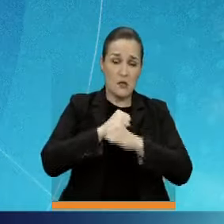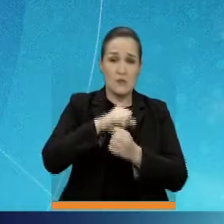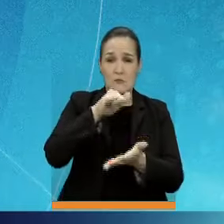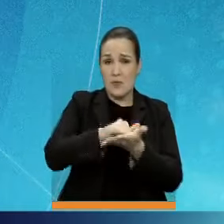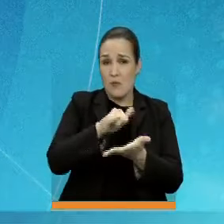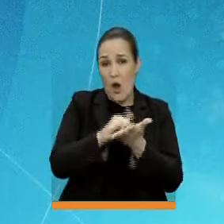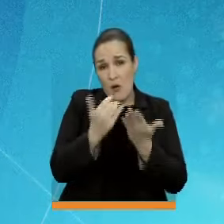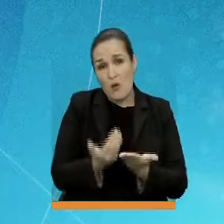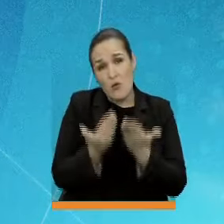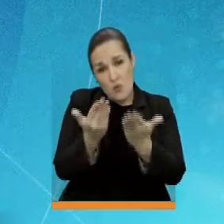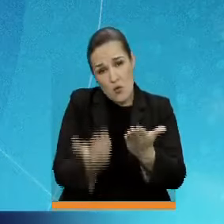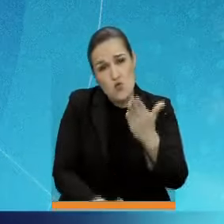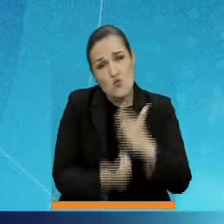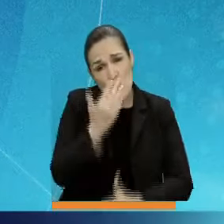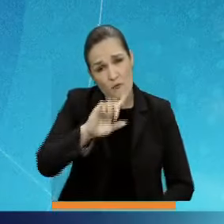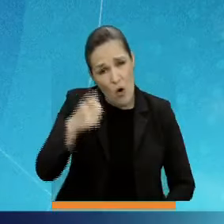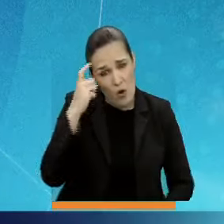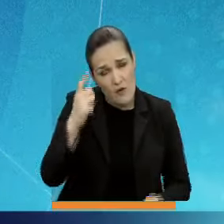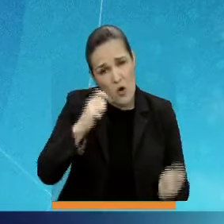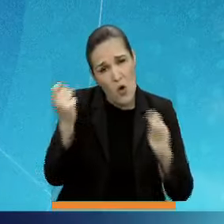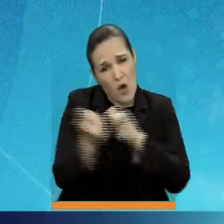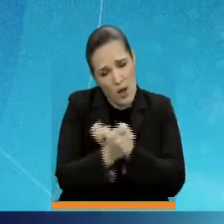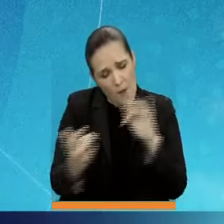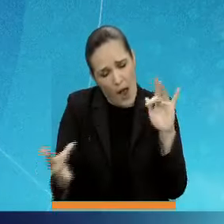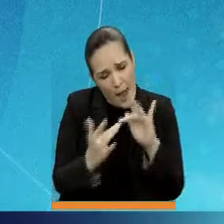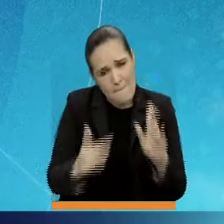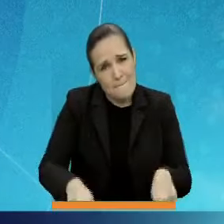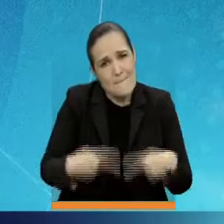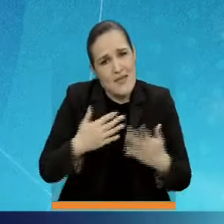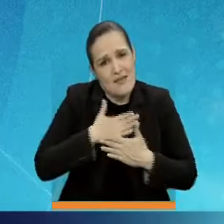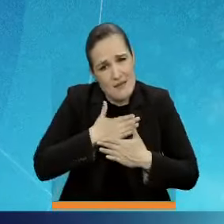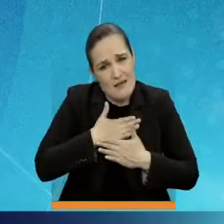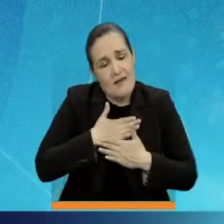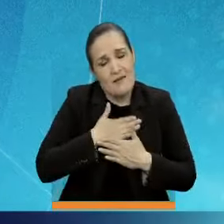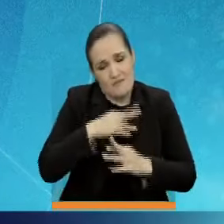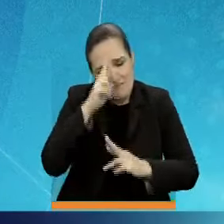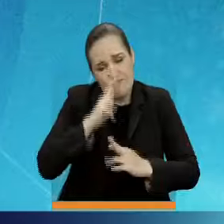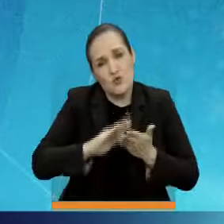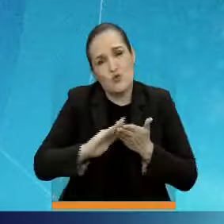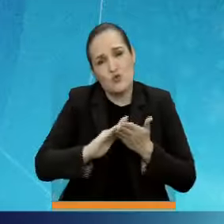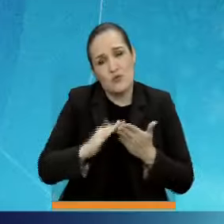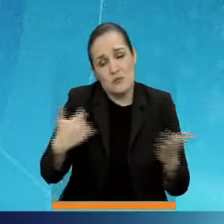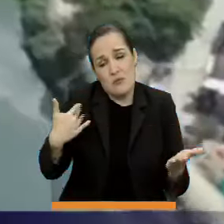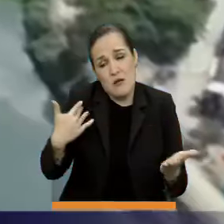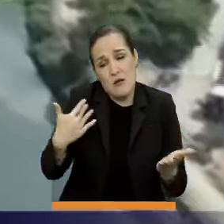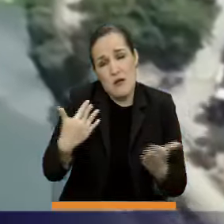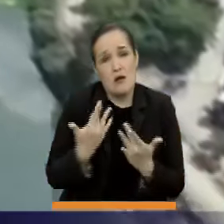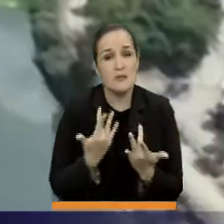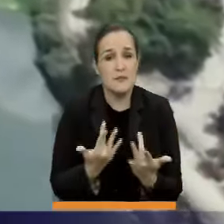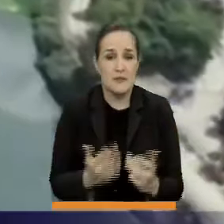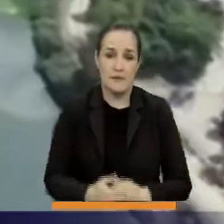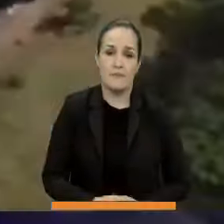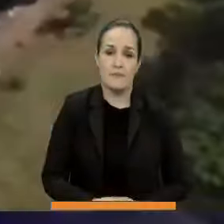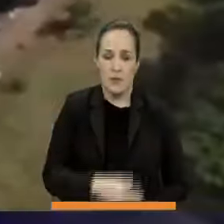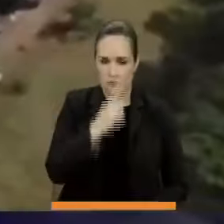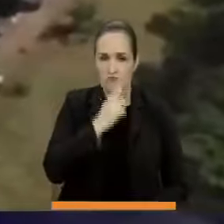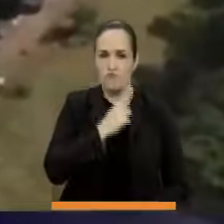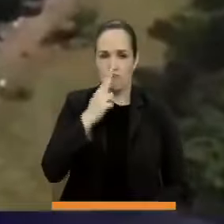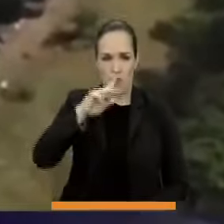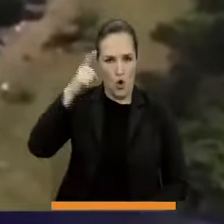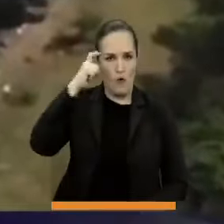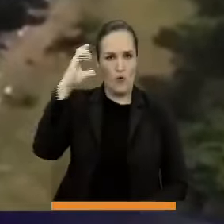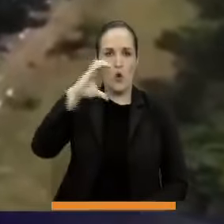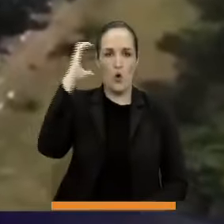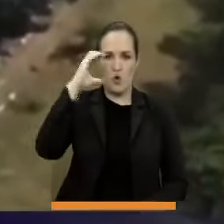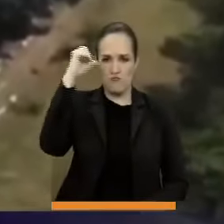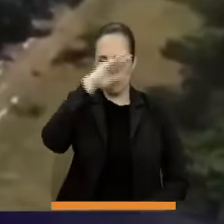en el gobierno, en este gobierno del cambio de la vida, va a ser posible encontrar esa solución que hemos estado esperando por tantos años. El compromiso desde el gobierno